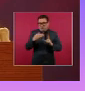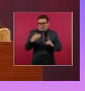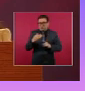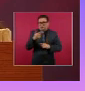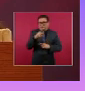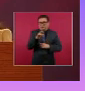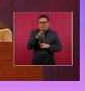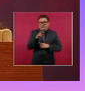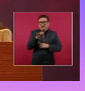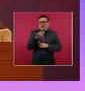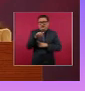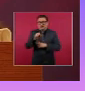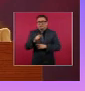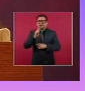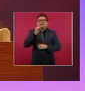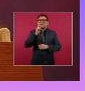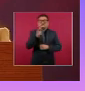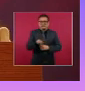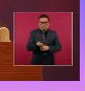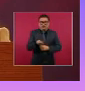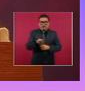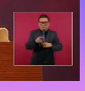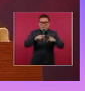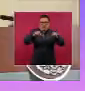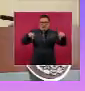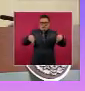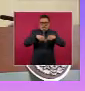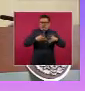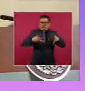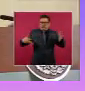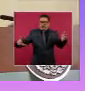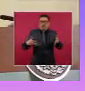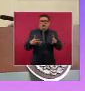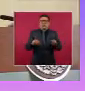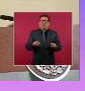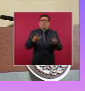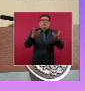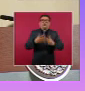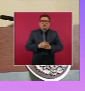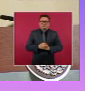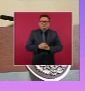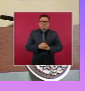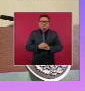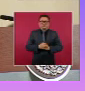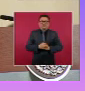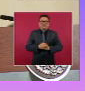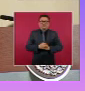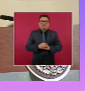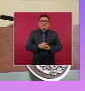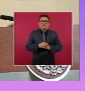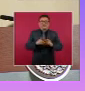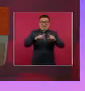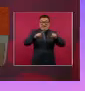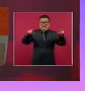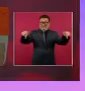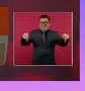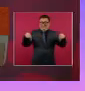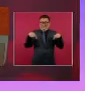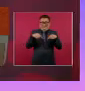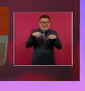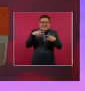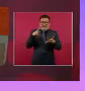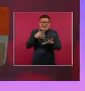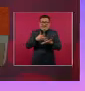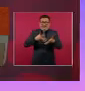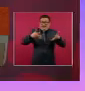significa 1,5 millones de hectáreas en una superficie terrestre? Significa que tendríamos la reserva más grande